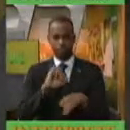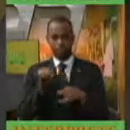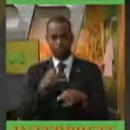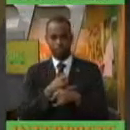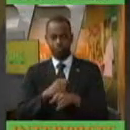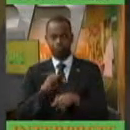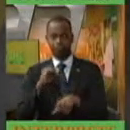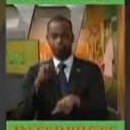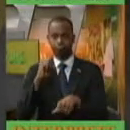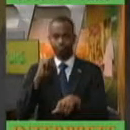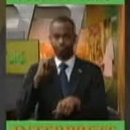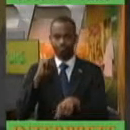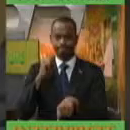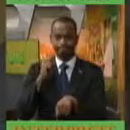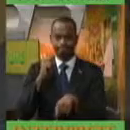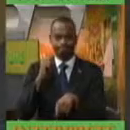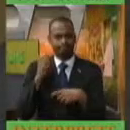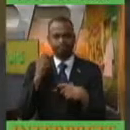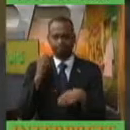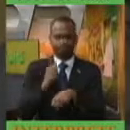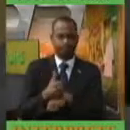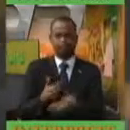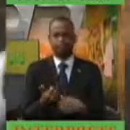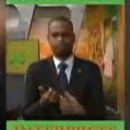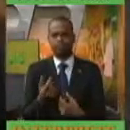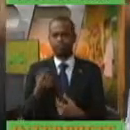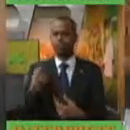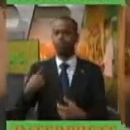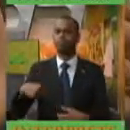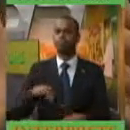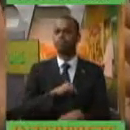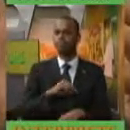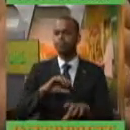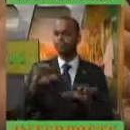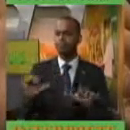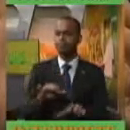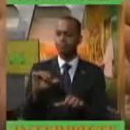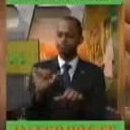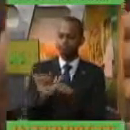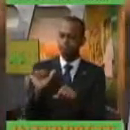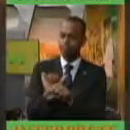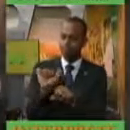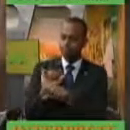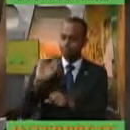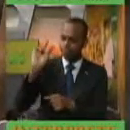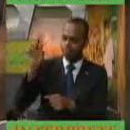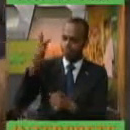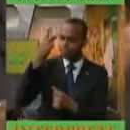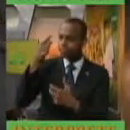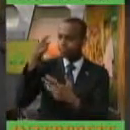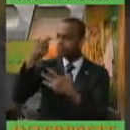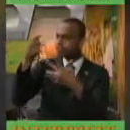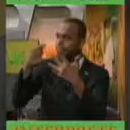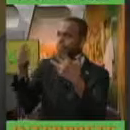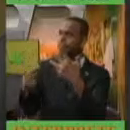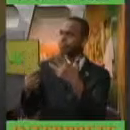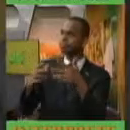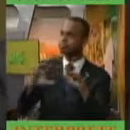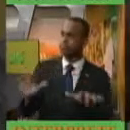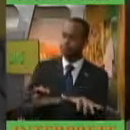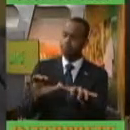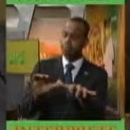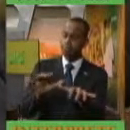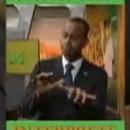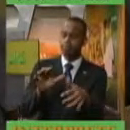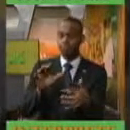institución. Y nosotros vamos trabajando las políticas, todos los protocolos posibles y